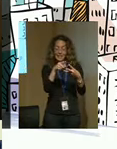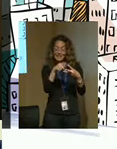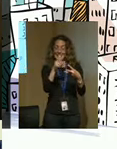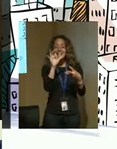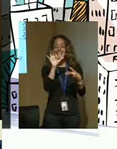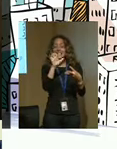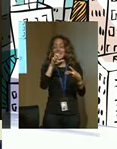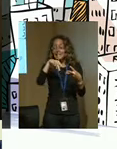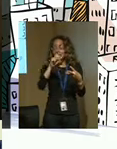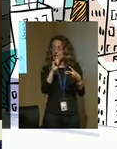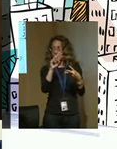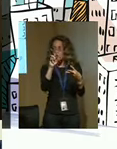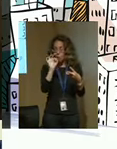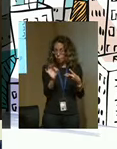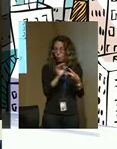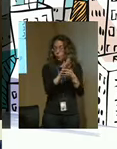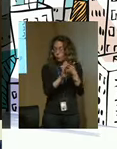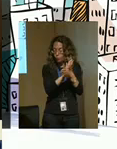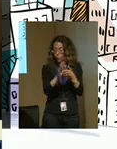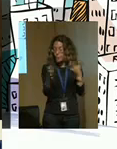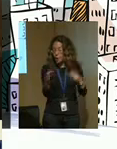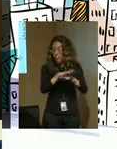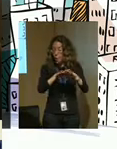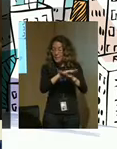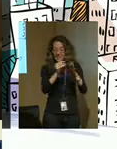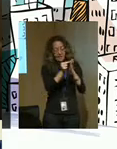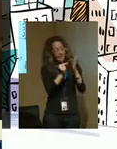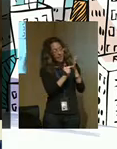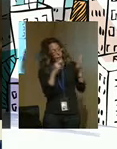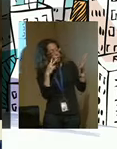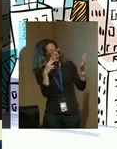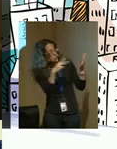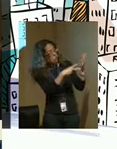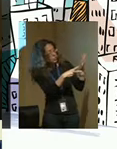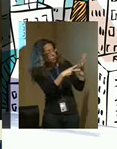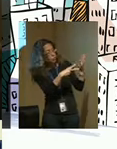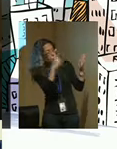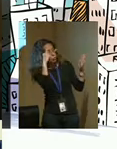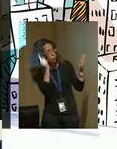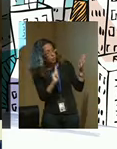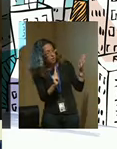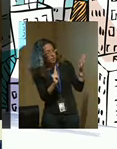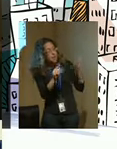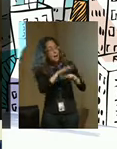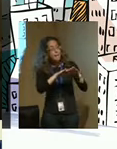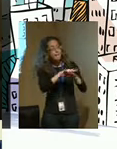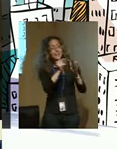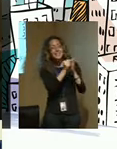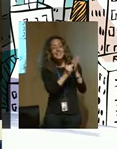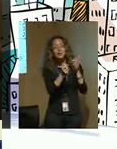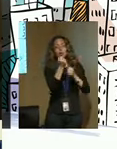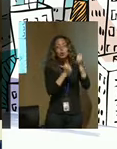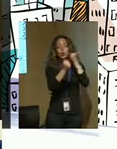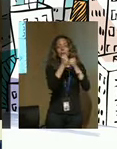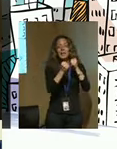qué base de datos se está tomando esto, si es en base de datos de la economía anterior a 2008